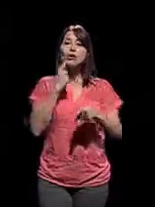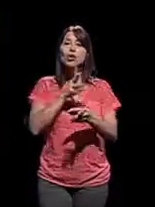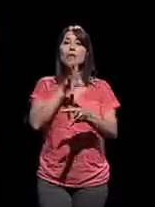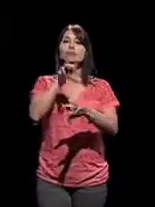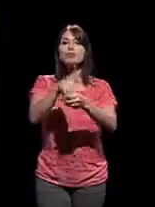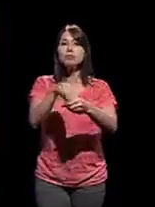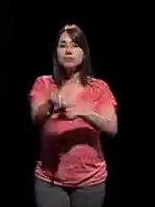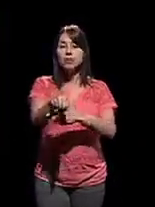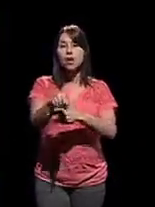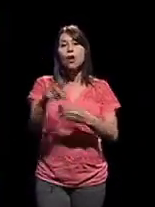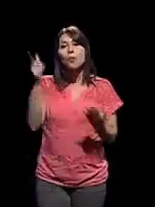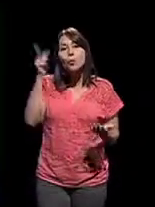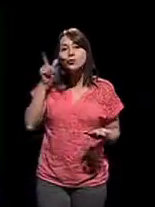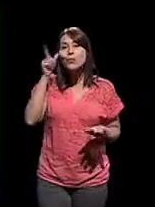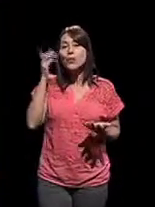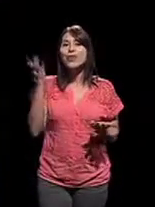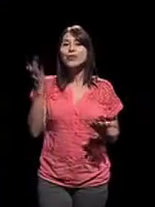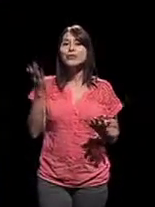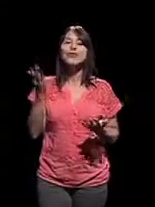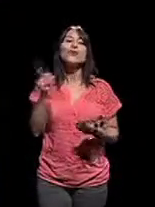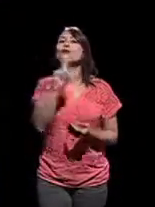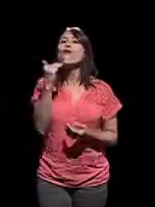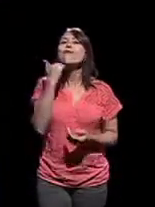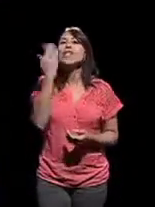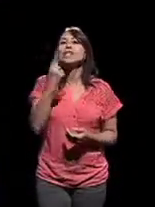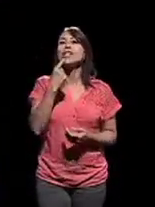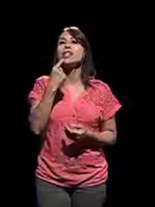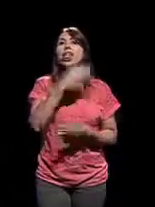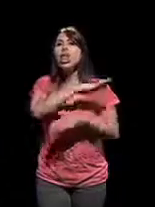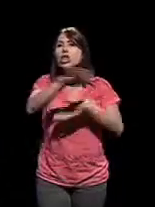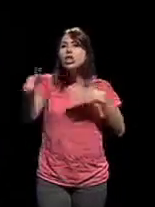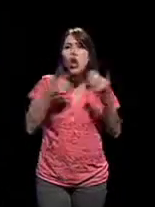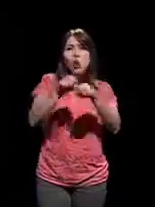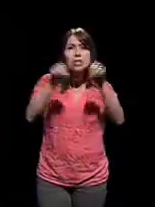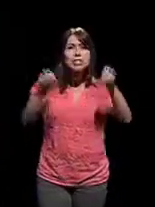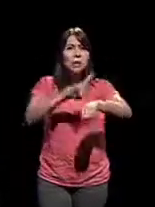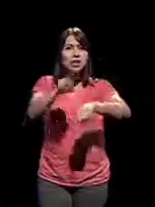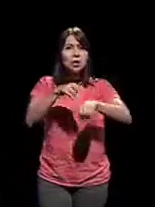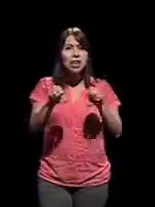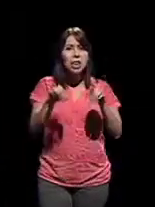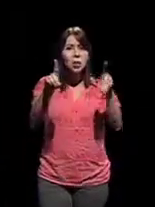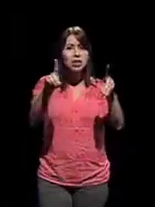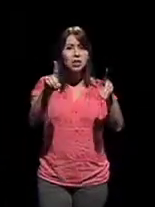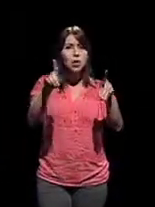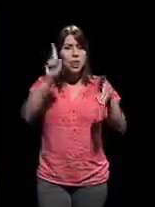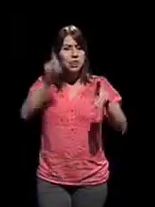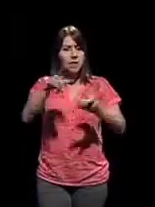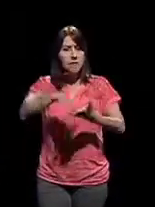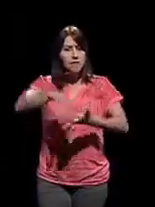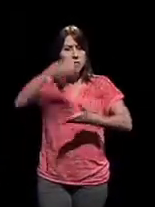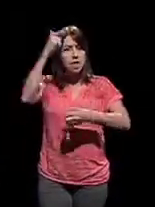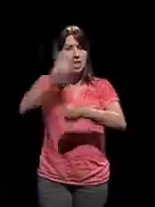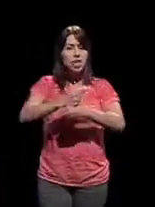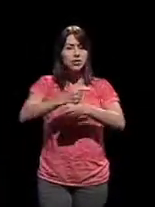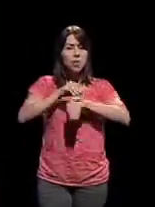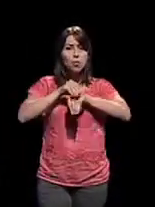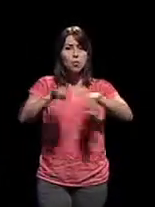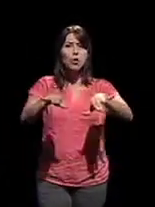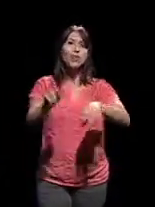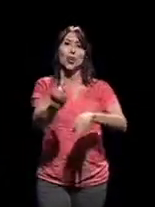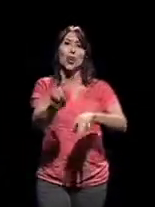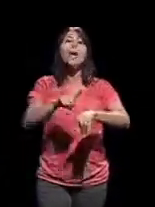inserción de la persona sorda. Por supuesto, digamos que no es fácil decir que todo el Sistema Nacional de Educación va a estar con el